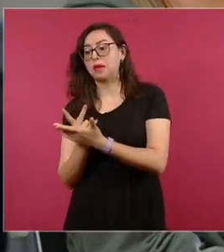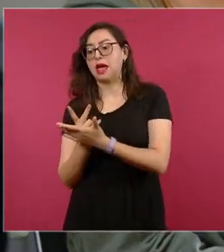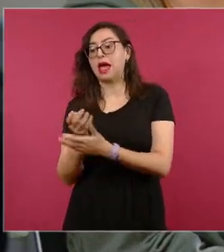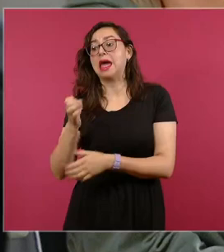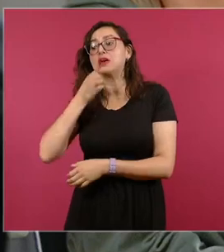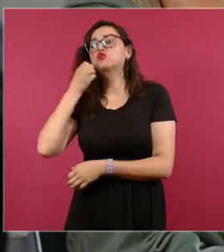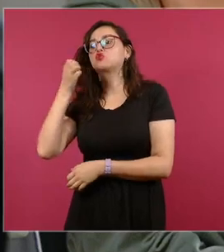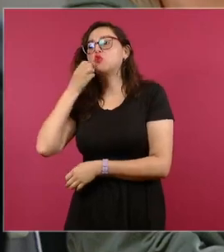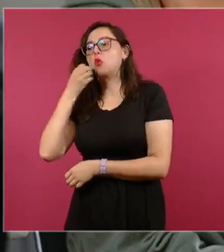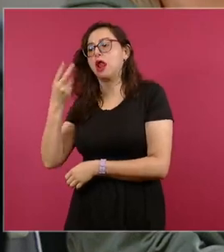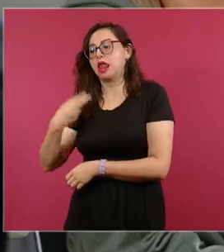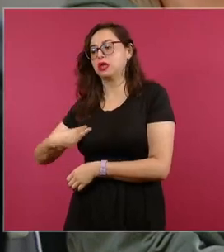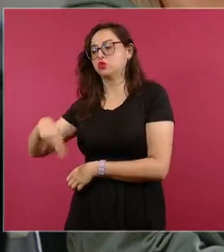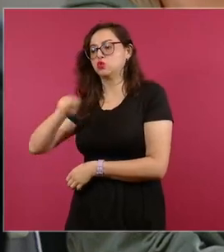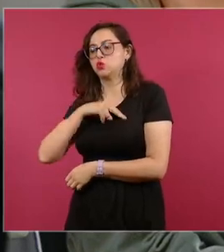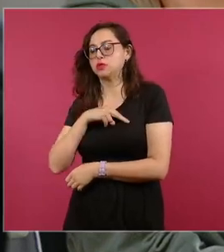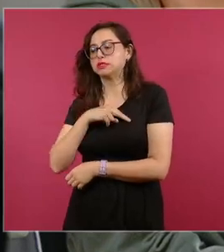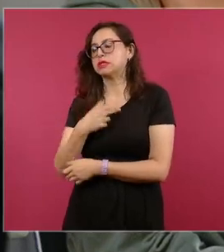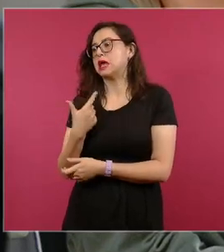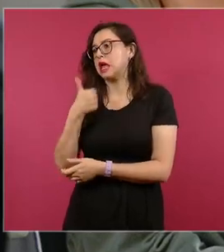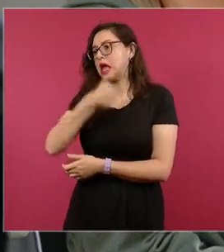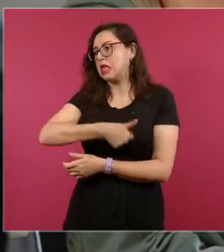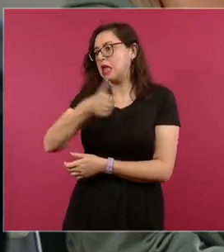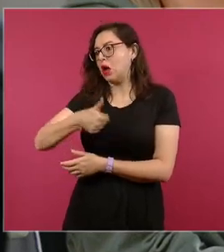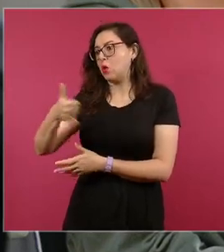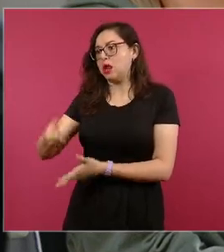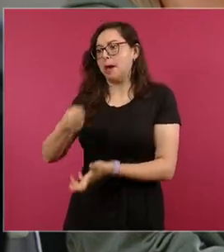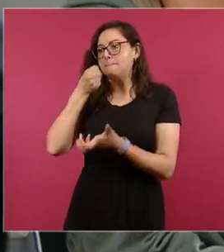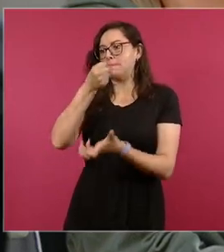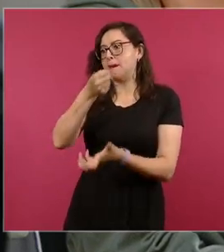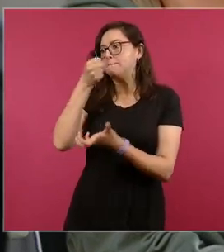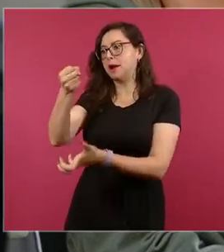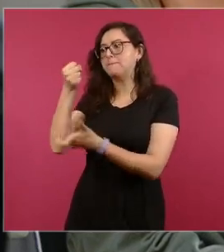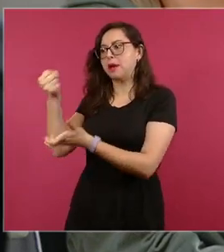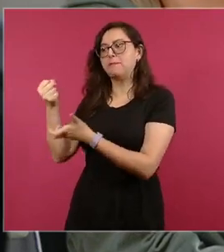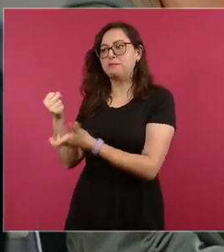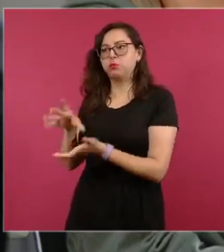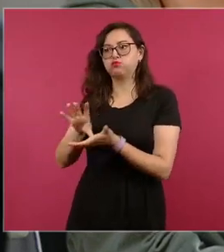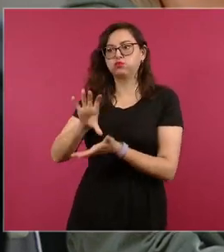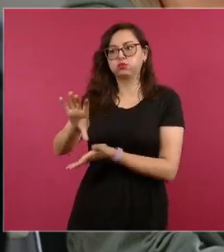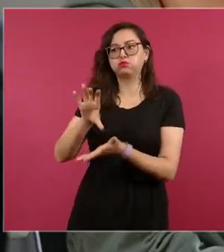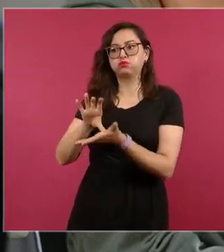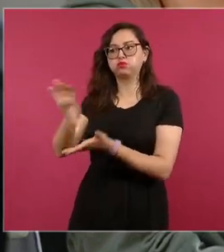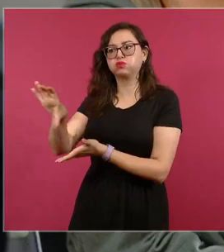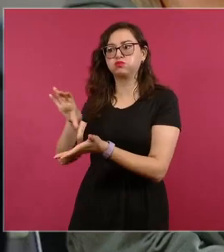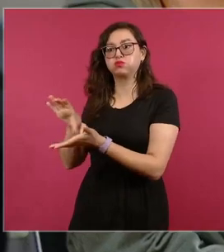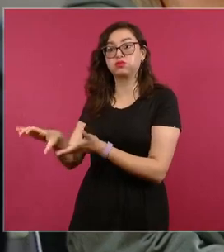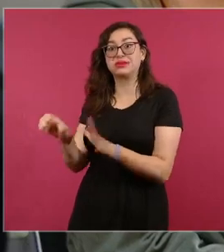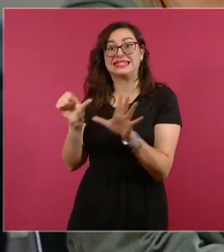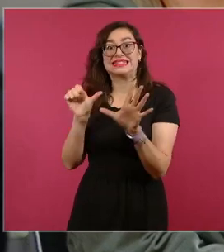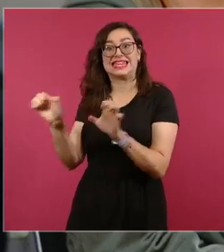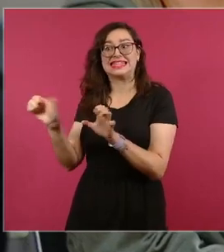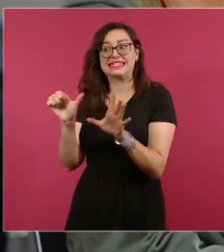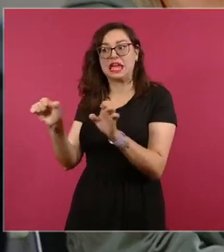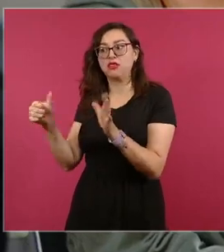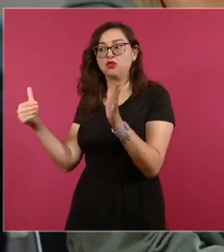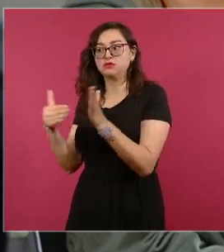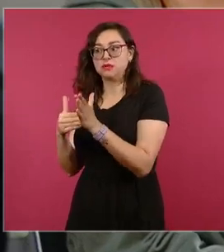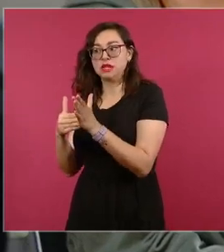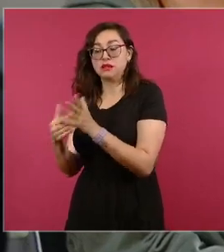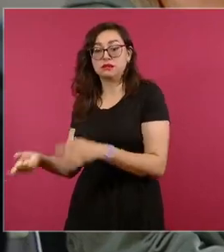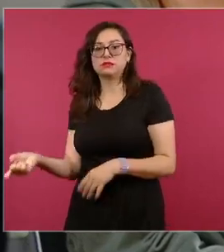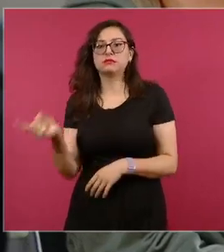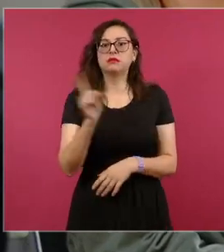hasta 600 mil pesos para las escuelas. Quisiera saber un poco más sobre estos montos. Se maneja alrededor de, bueno,